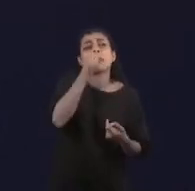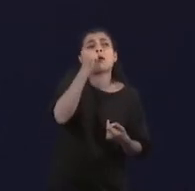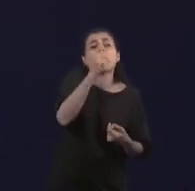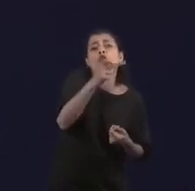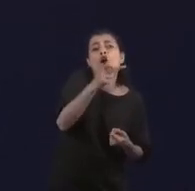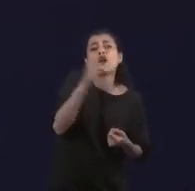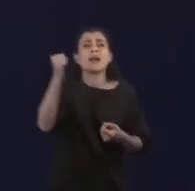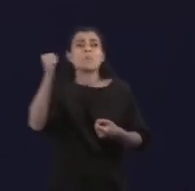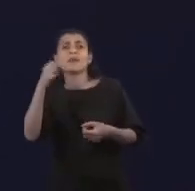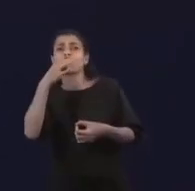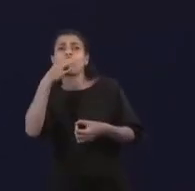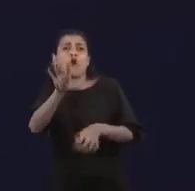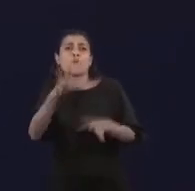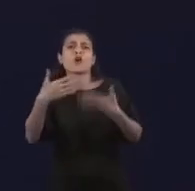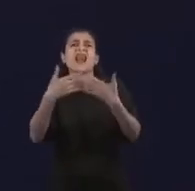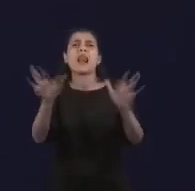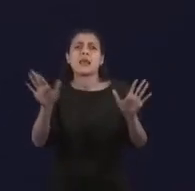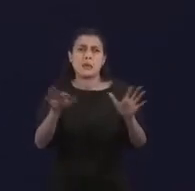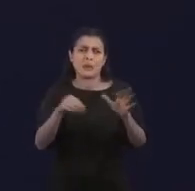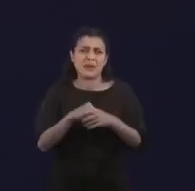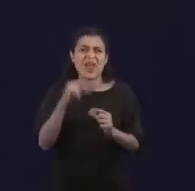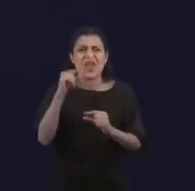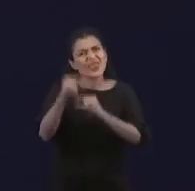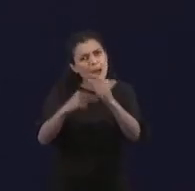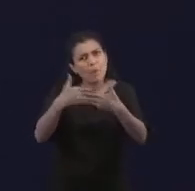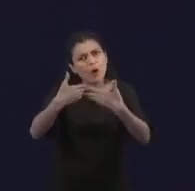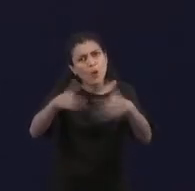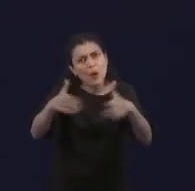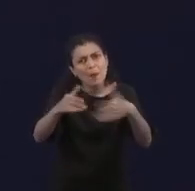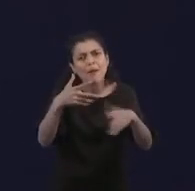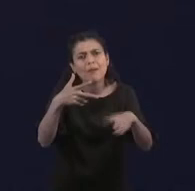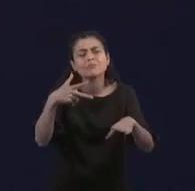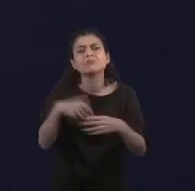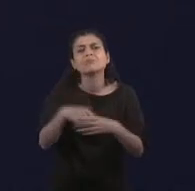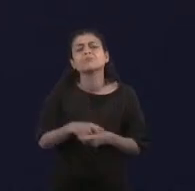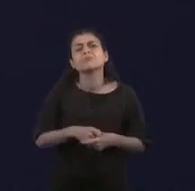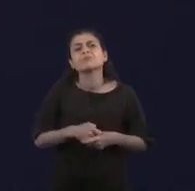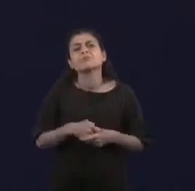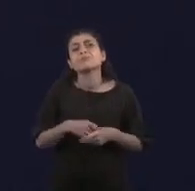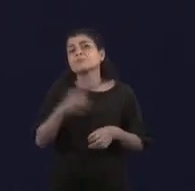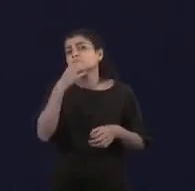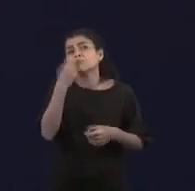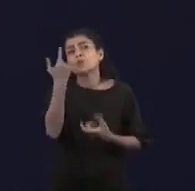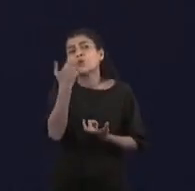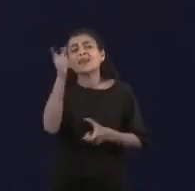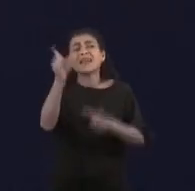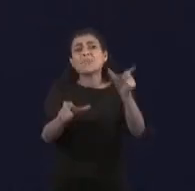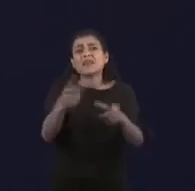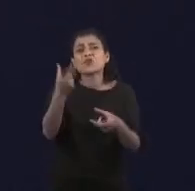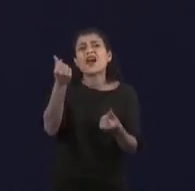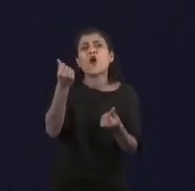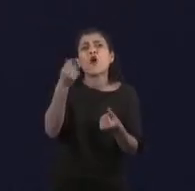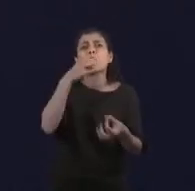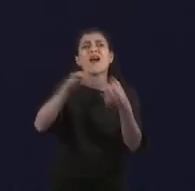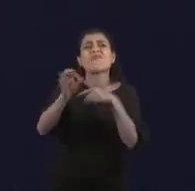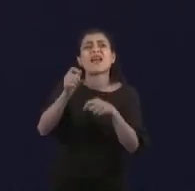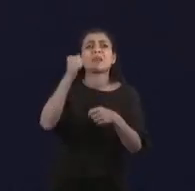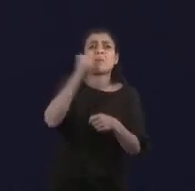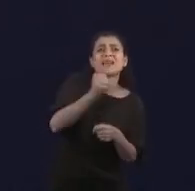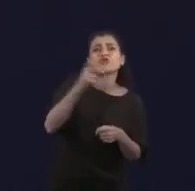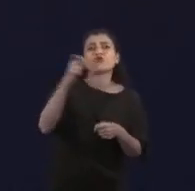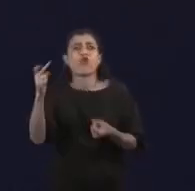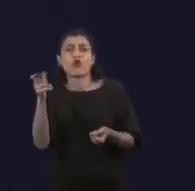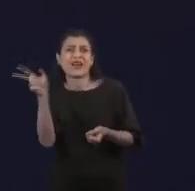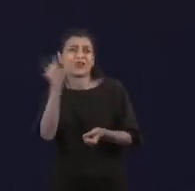pueda efectivamente elegir en qué moneda quiera comerciar, transaccionar, comprar, vender y manejarse